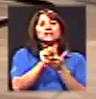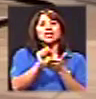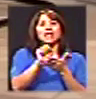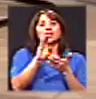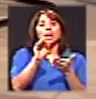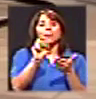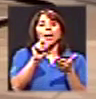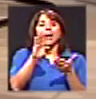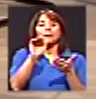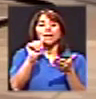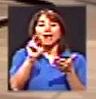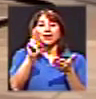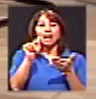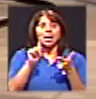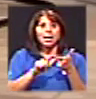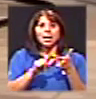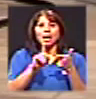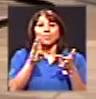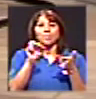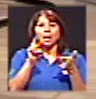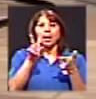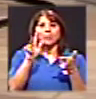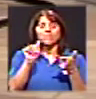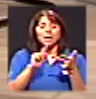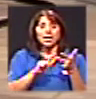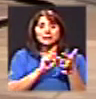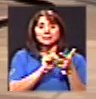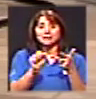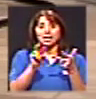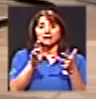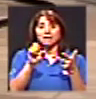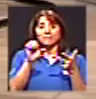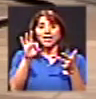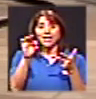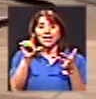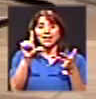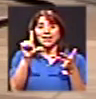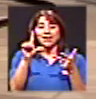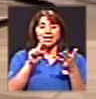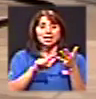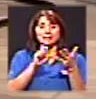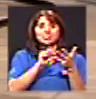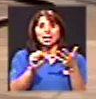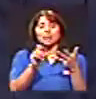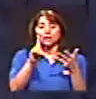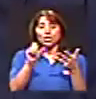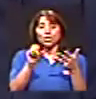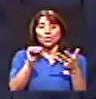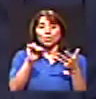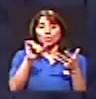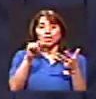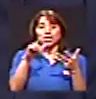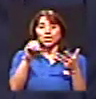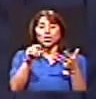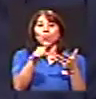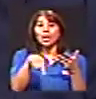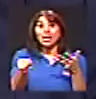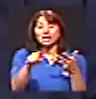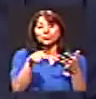Barba, San Rafael y Santo Domingo, son cantones productores de agua, fundamentalmente, productores de